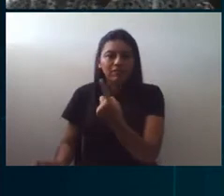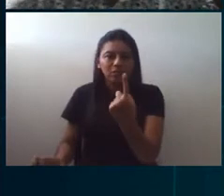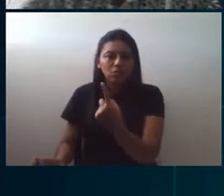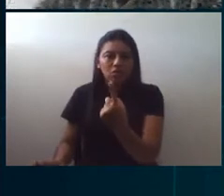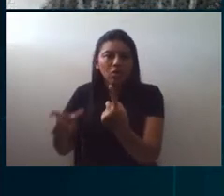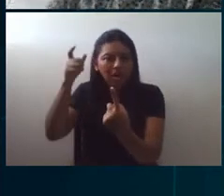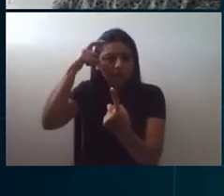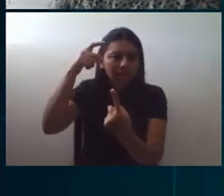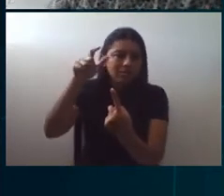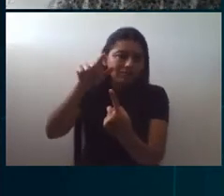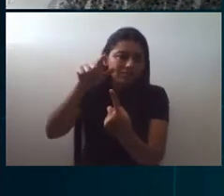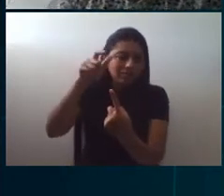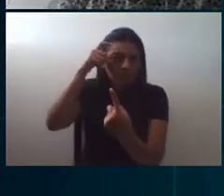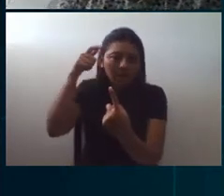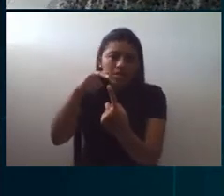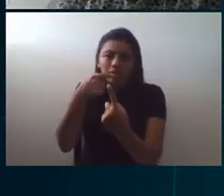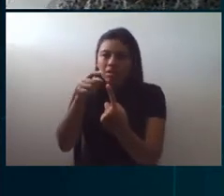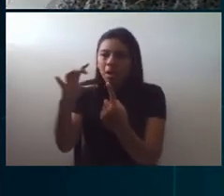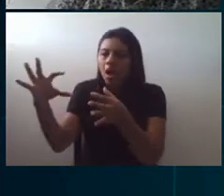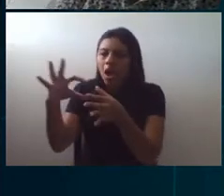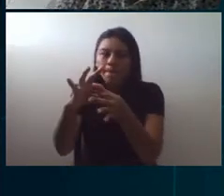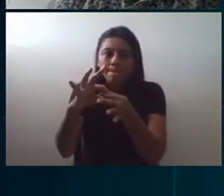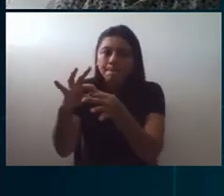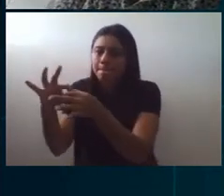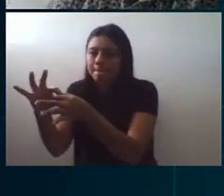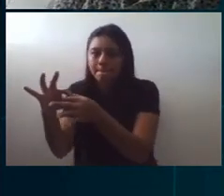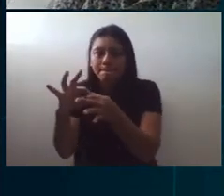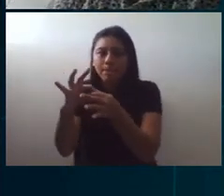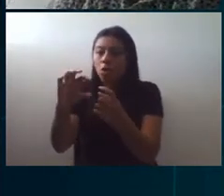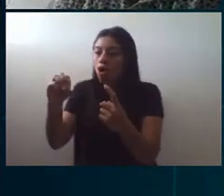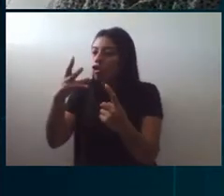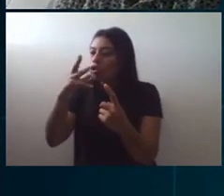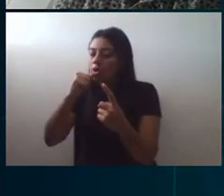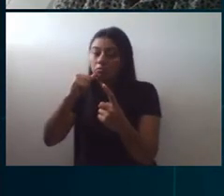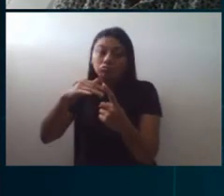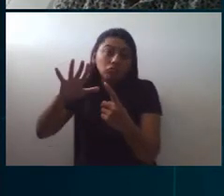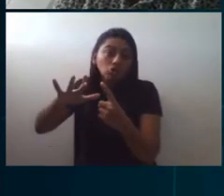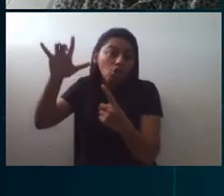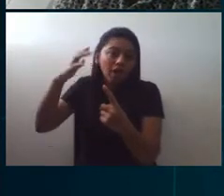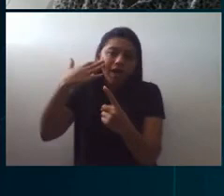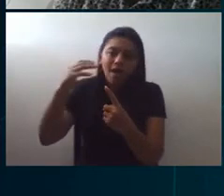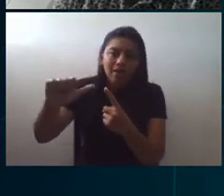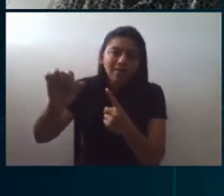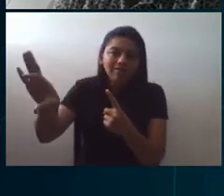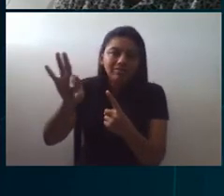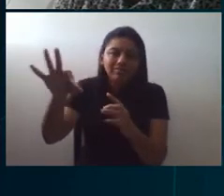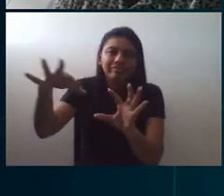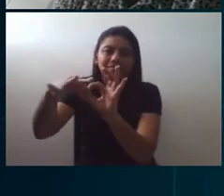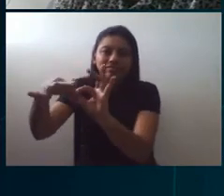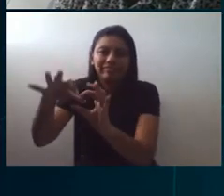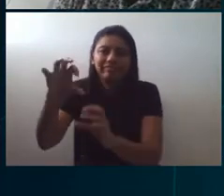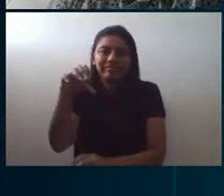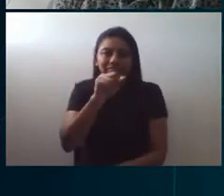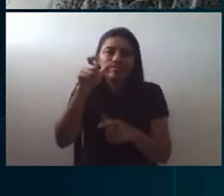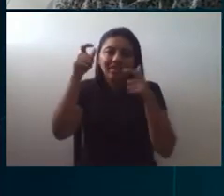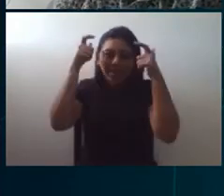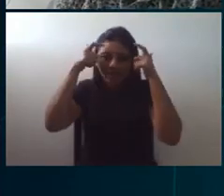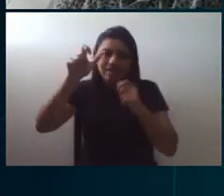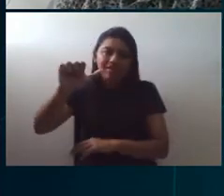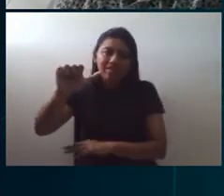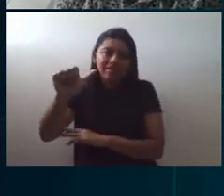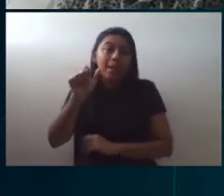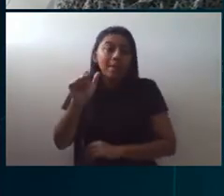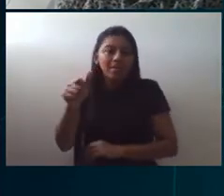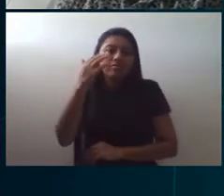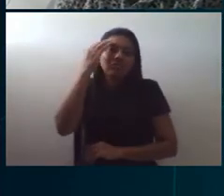metodología puntual para lo que fue las lecciones aprendidas en una gestión puntual de una gestión de proyectos. Perfecto. Entonces,